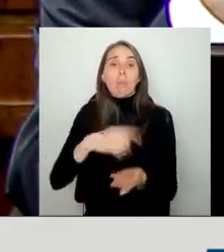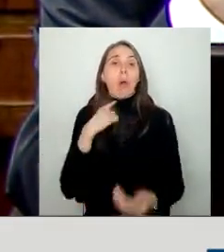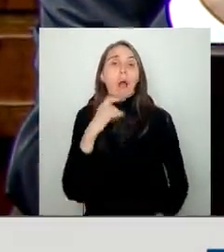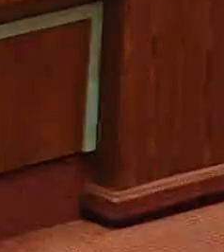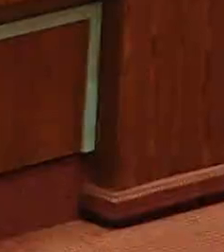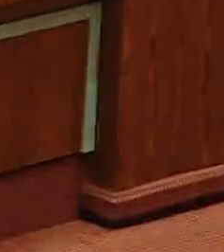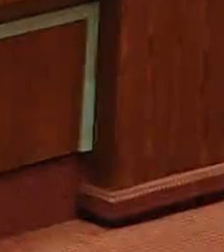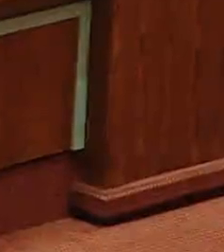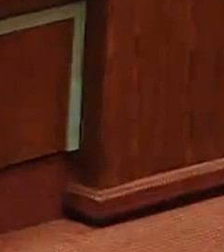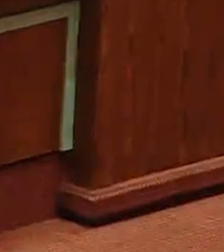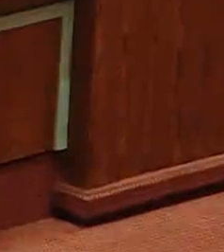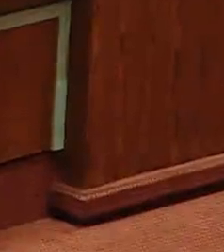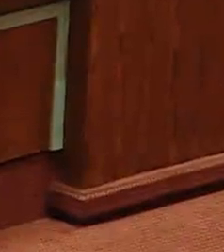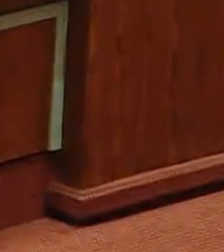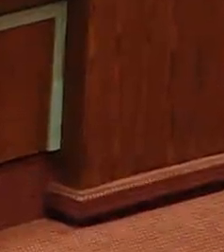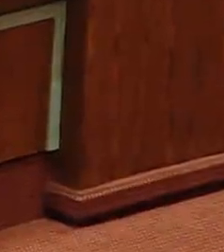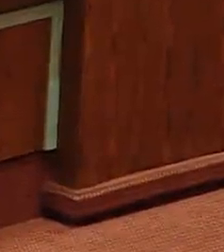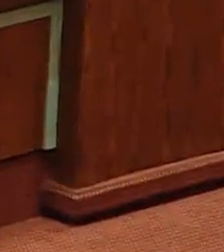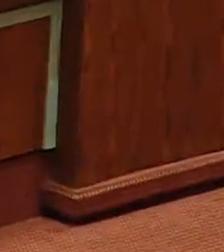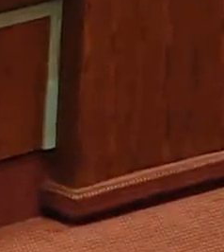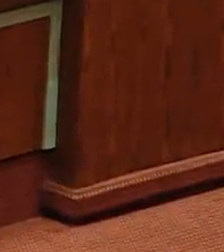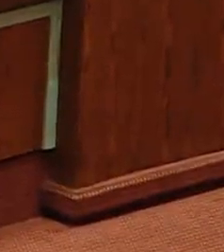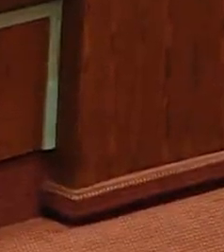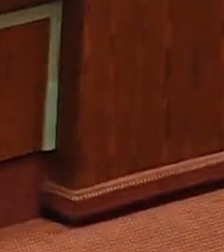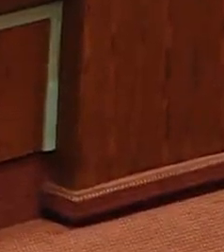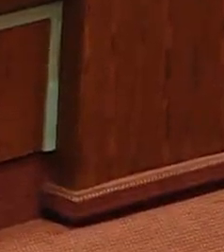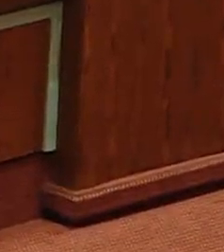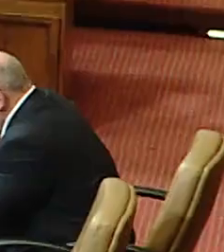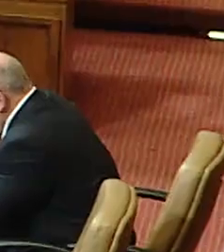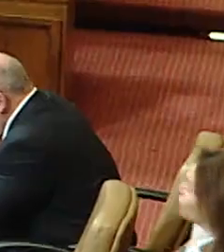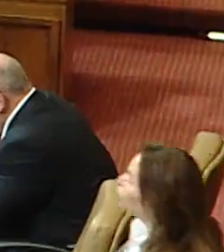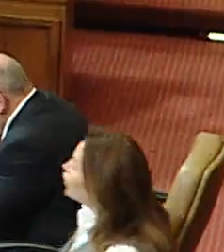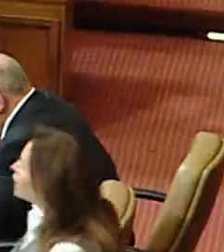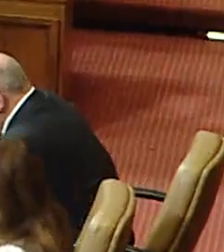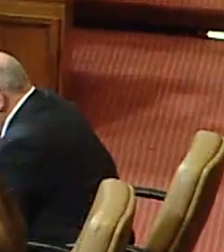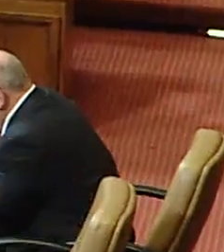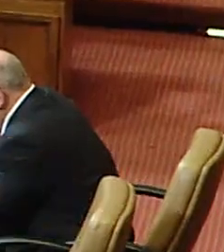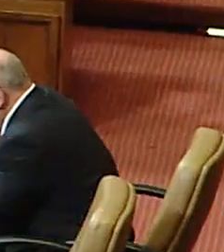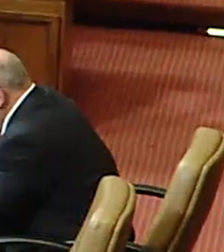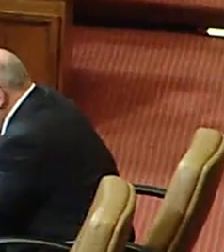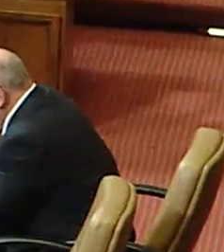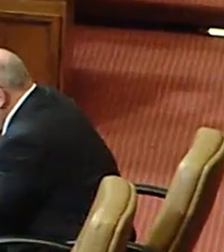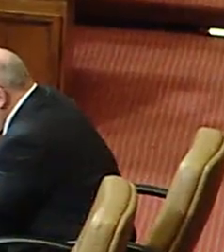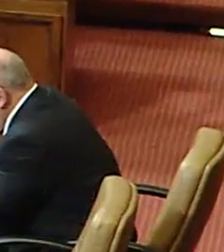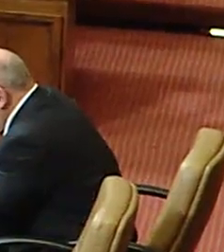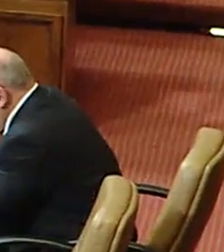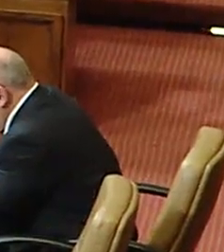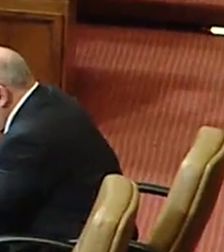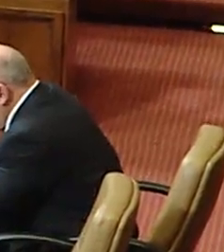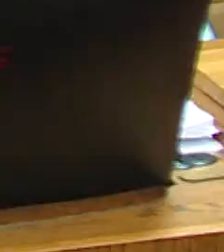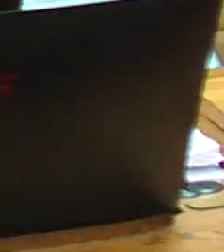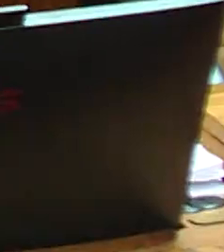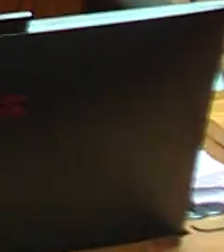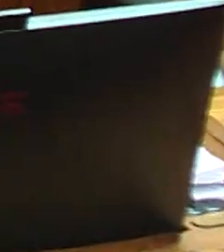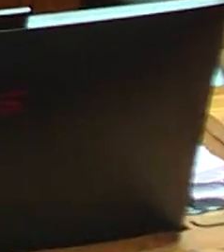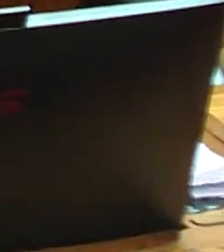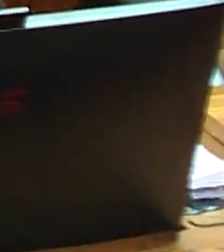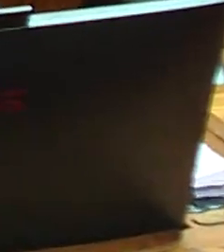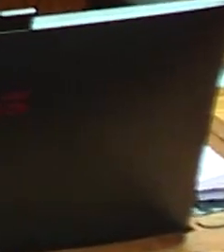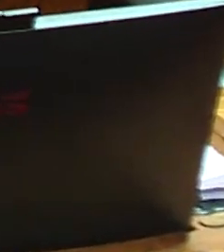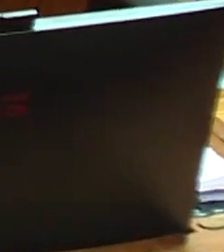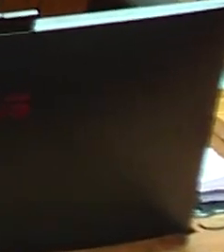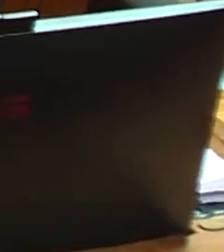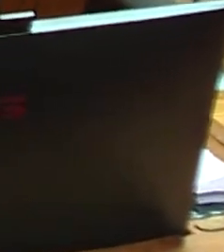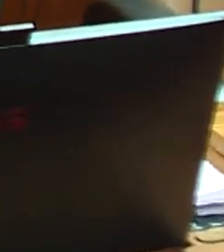de chiloé el diputado Jorge Brito junto con apoyar la iniciativa recordó que el Congreso Nacional ya aprobó una ley que aumenta la